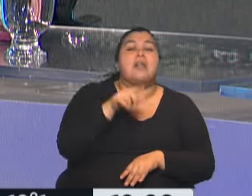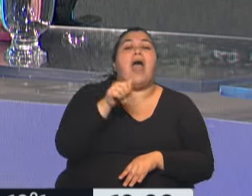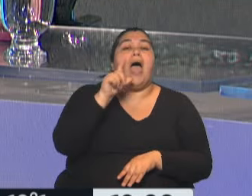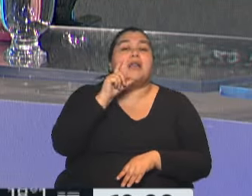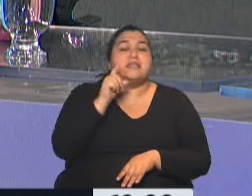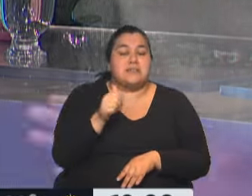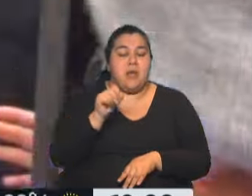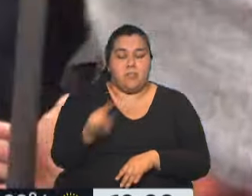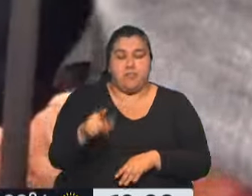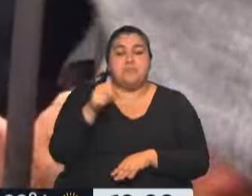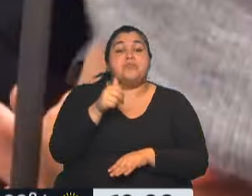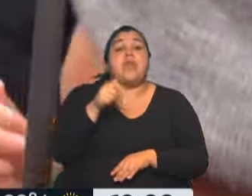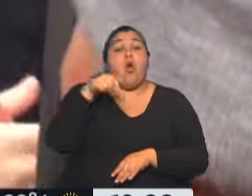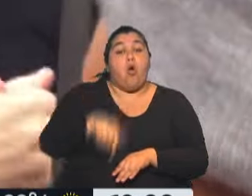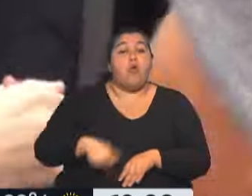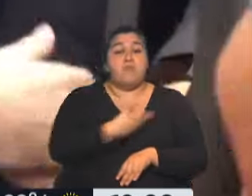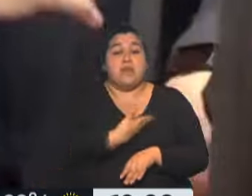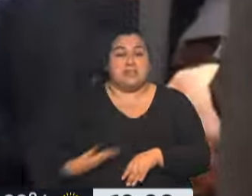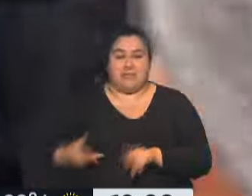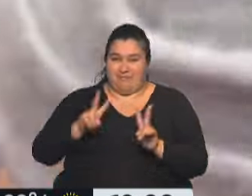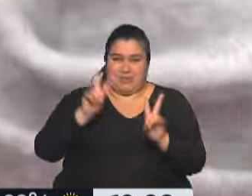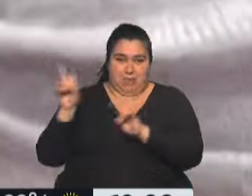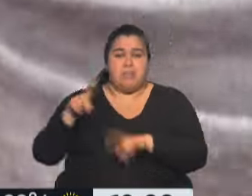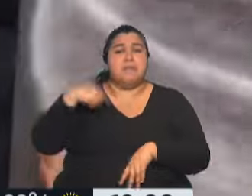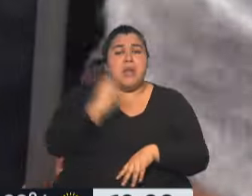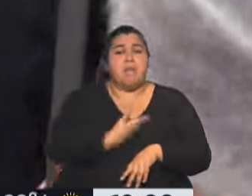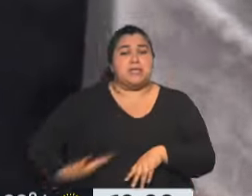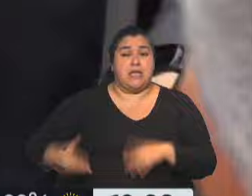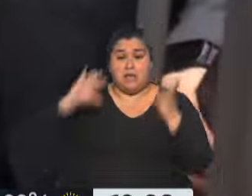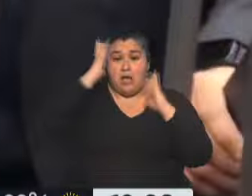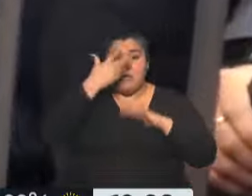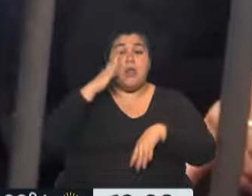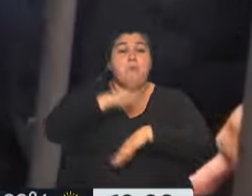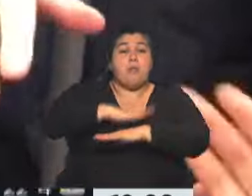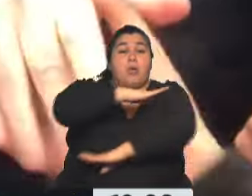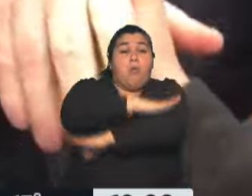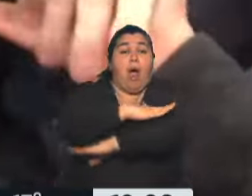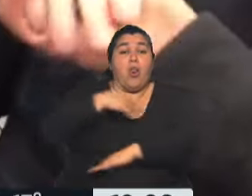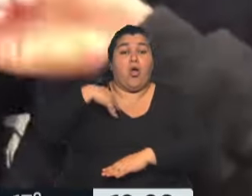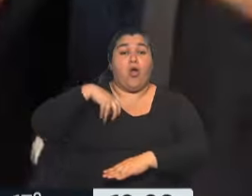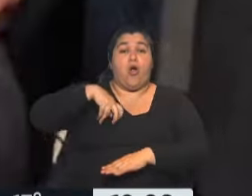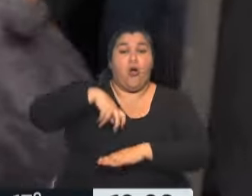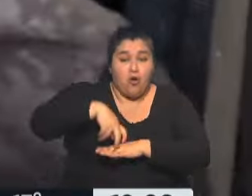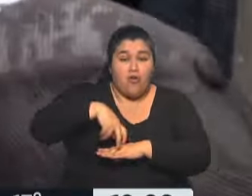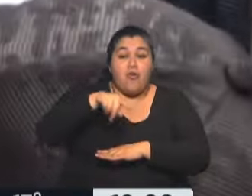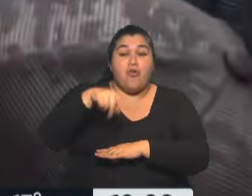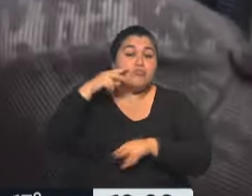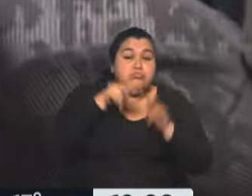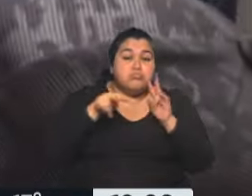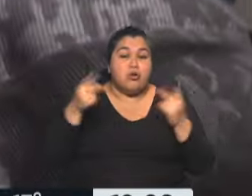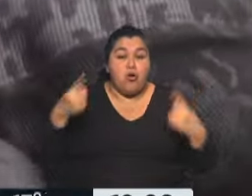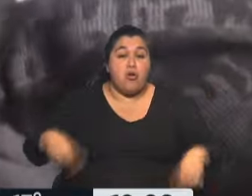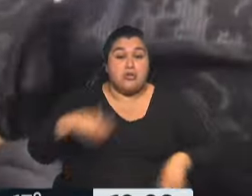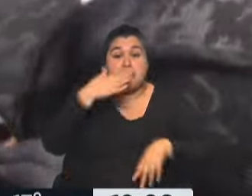De la reunión de gabinete, el presidente de la Nación, Javier Milei, se asomó primero al balcón, luego bajó a la explanada de Casa de Gobierno y a través de la reja